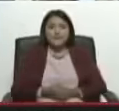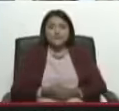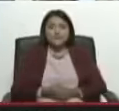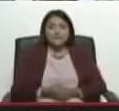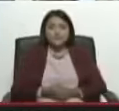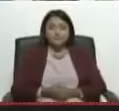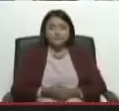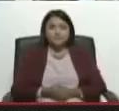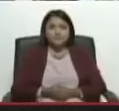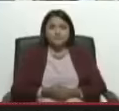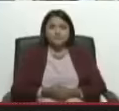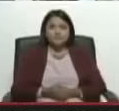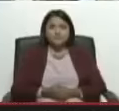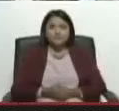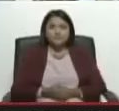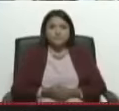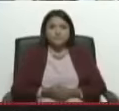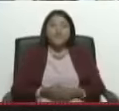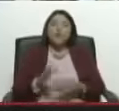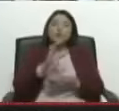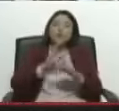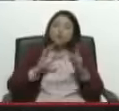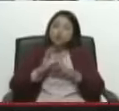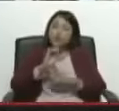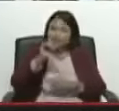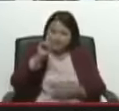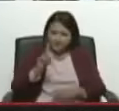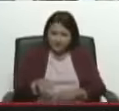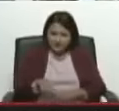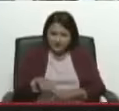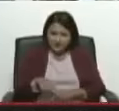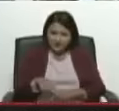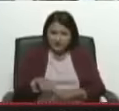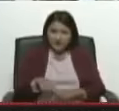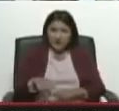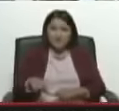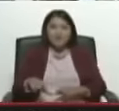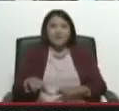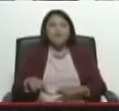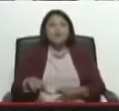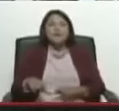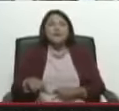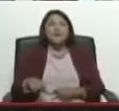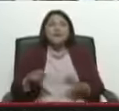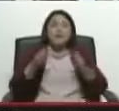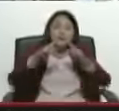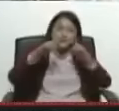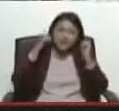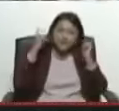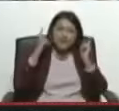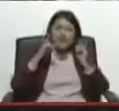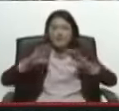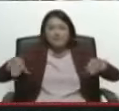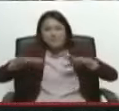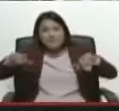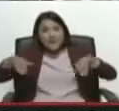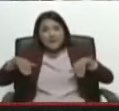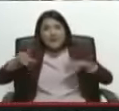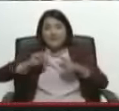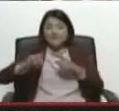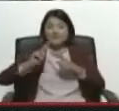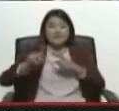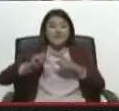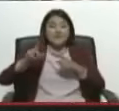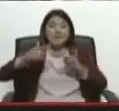lo que tiene que ver con la parte de cultura, en las playas, en La Guaira, en Choroní, distintas partes